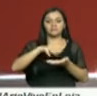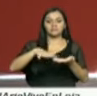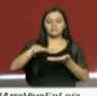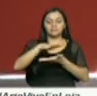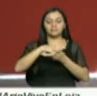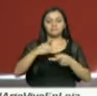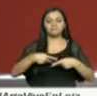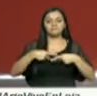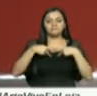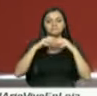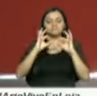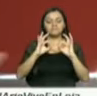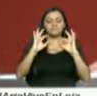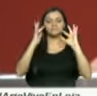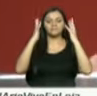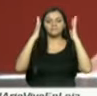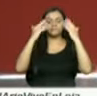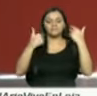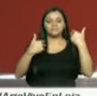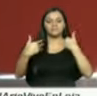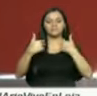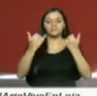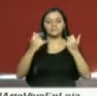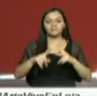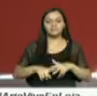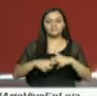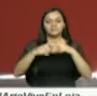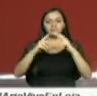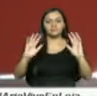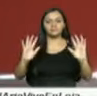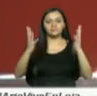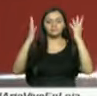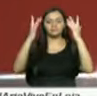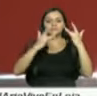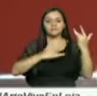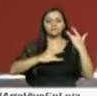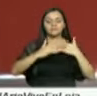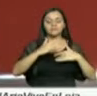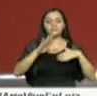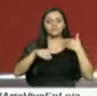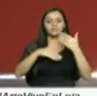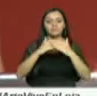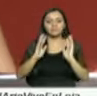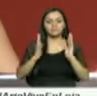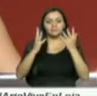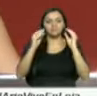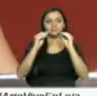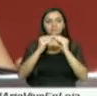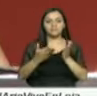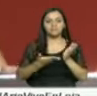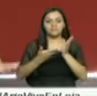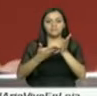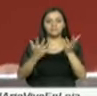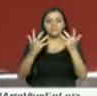artes. Iniciemos pues la fiesta en este espacio en el que los sentidos y las artes se fusionan.